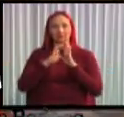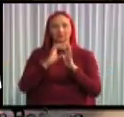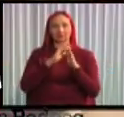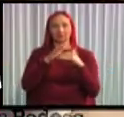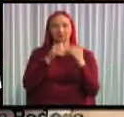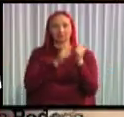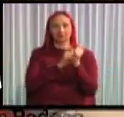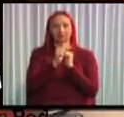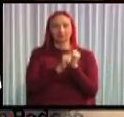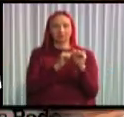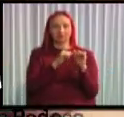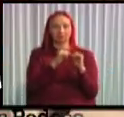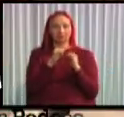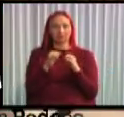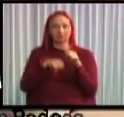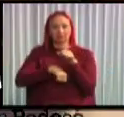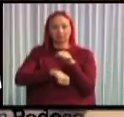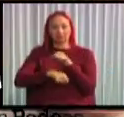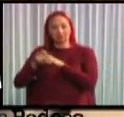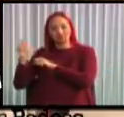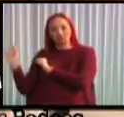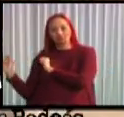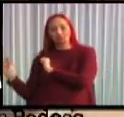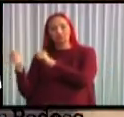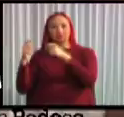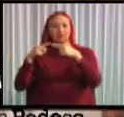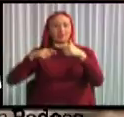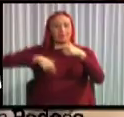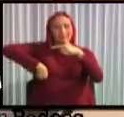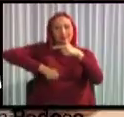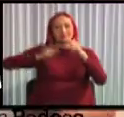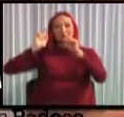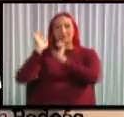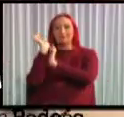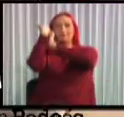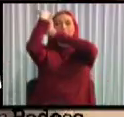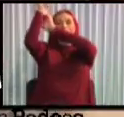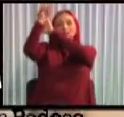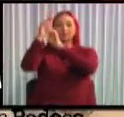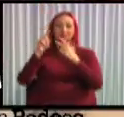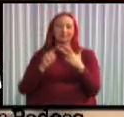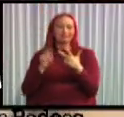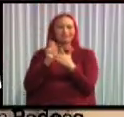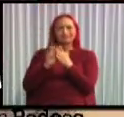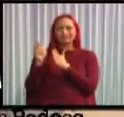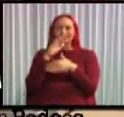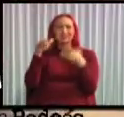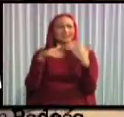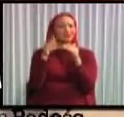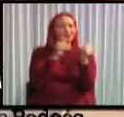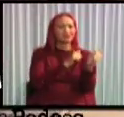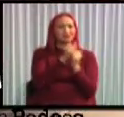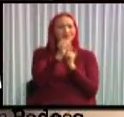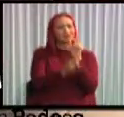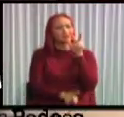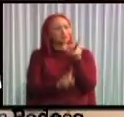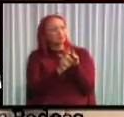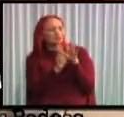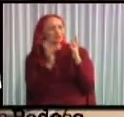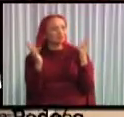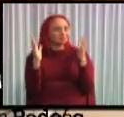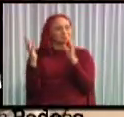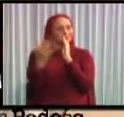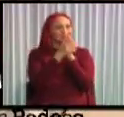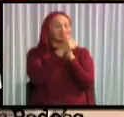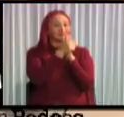todos los deportes que habían, jugábamos béis, jugábamos básquetbol, voleibol en la escuela, hacíamos todos los deportes, entonces las